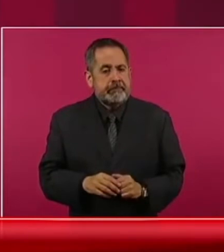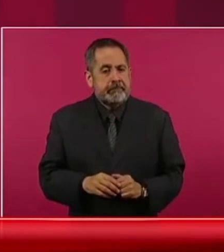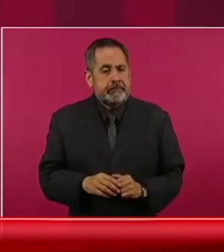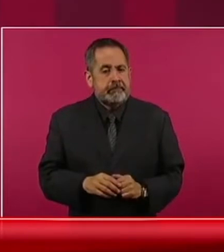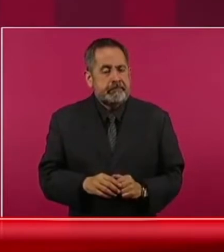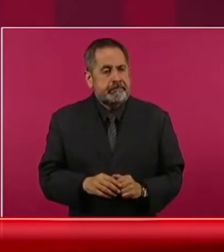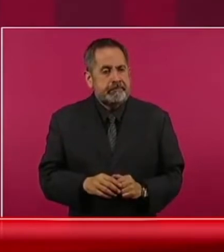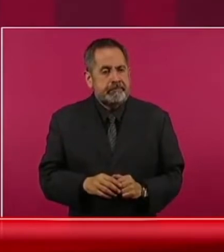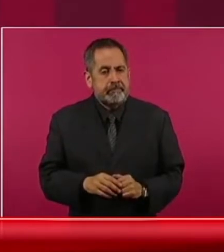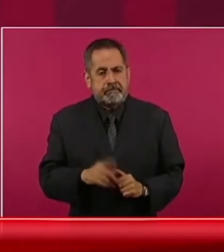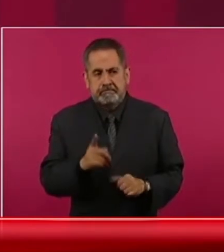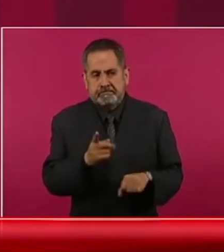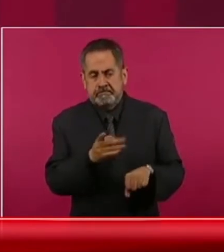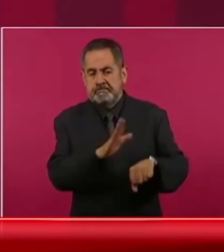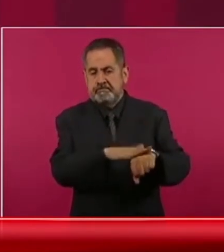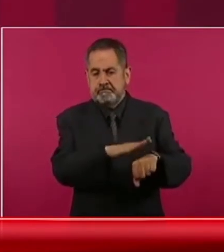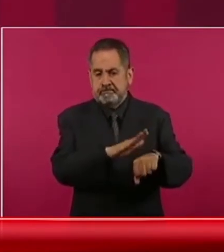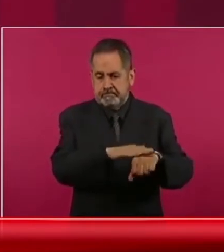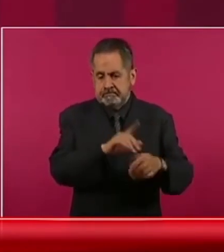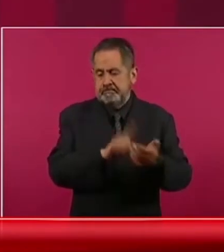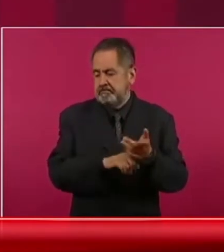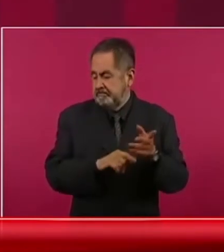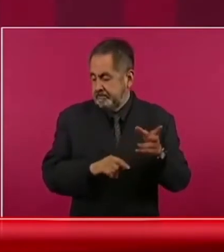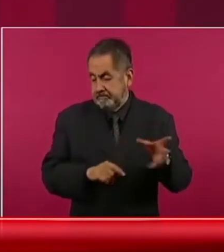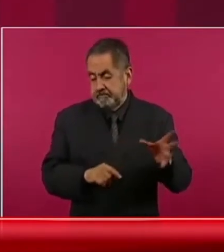es un llamado